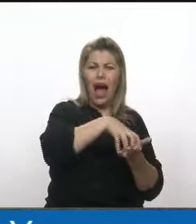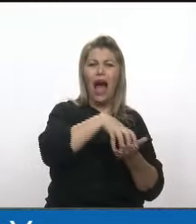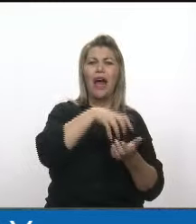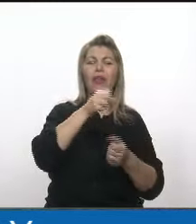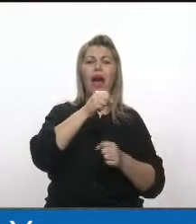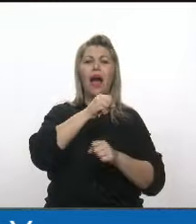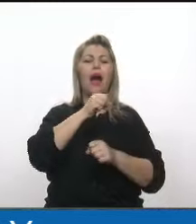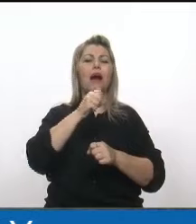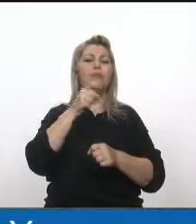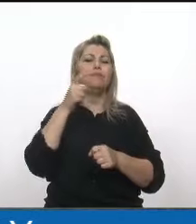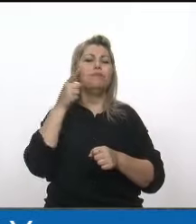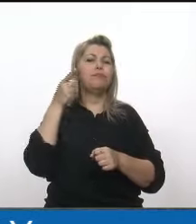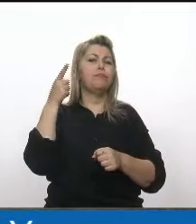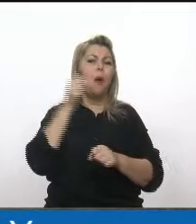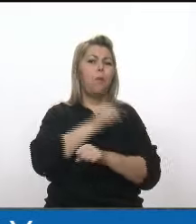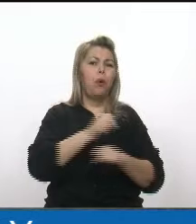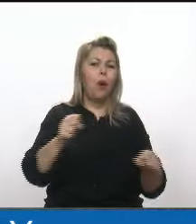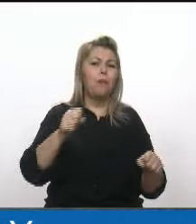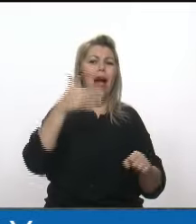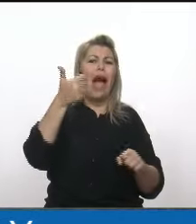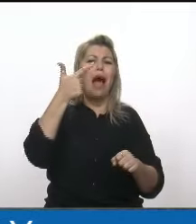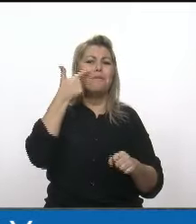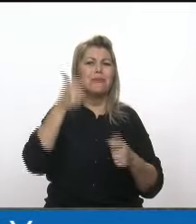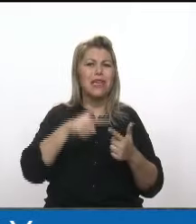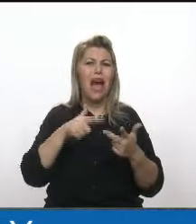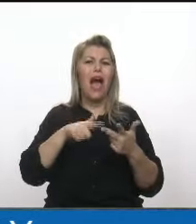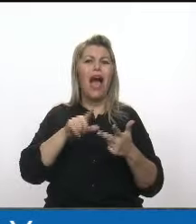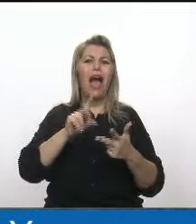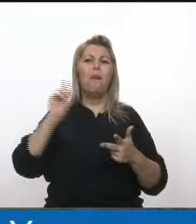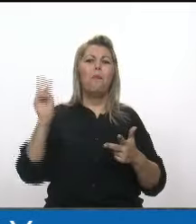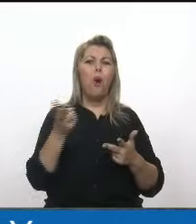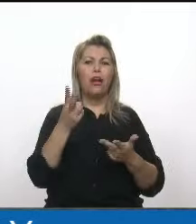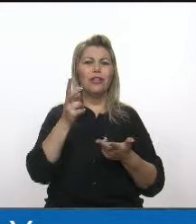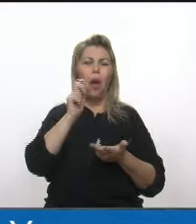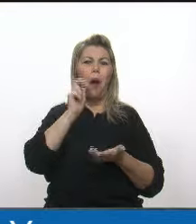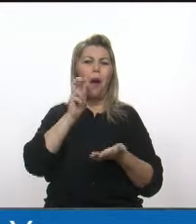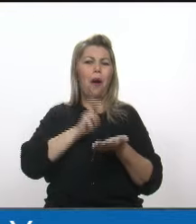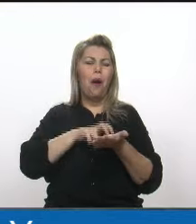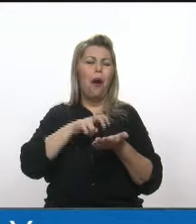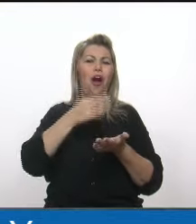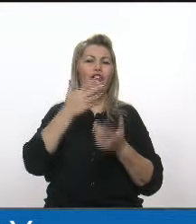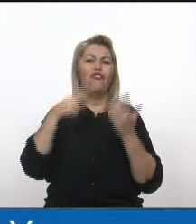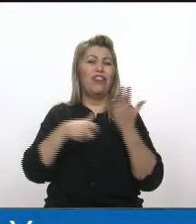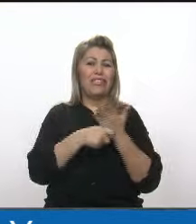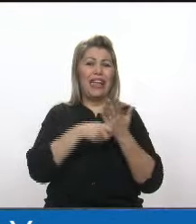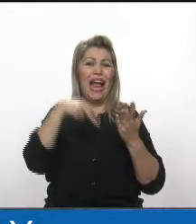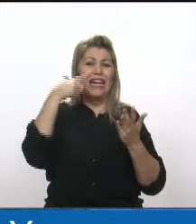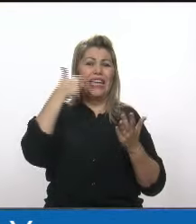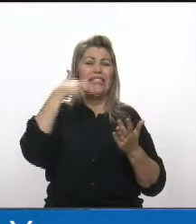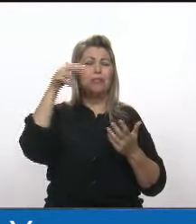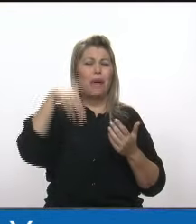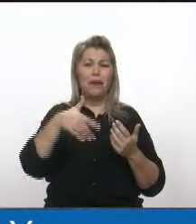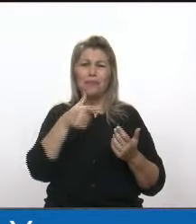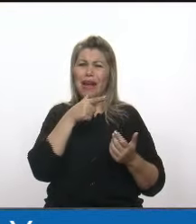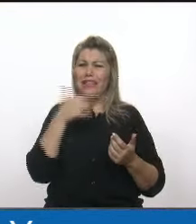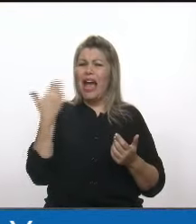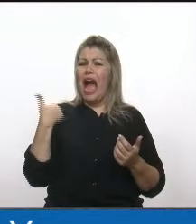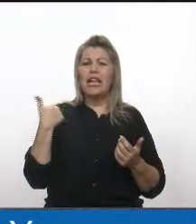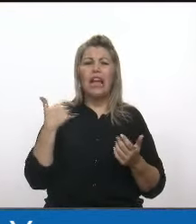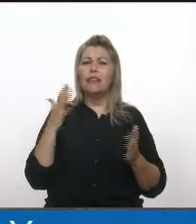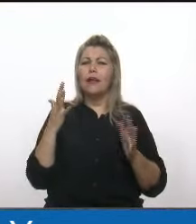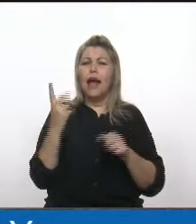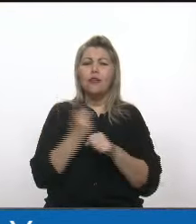nisman no parece un país que tenga capacidad ni para prevenir ni para alertar ni para